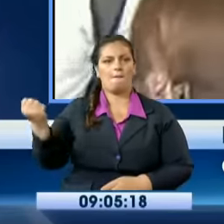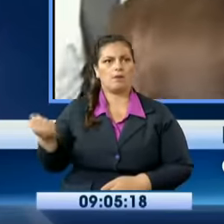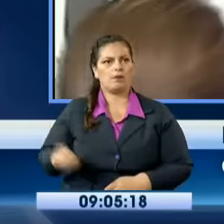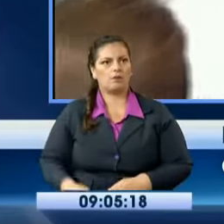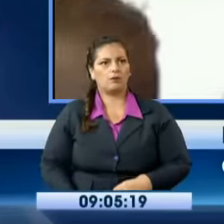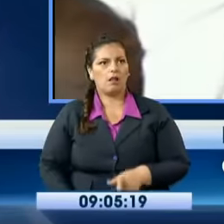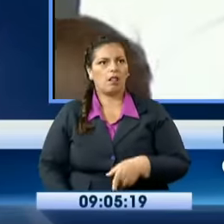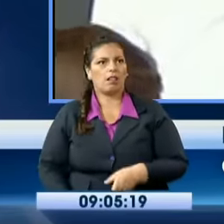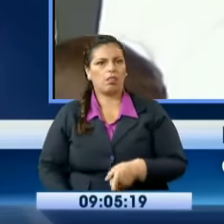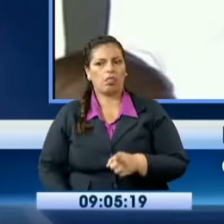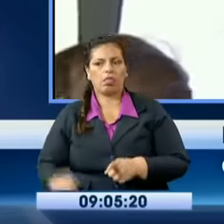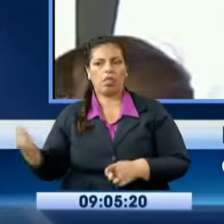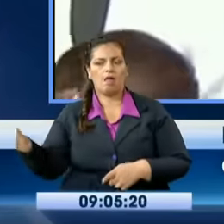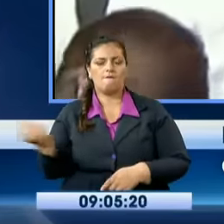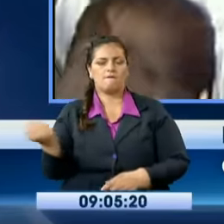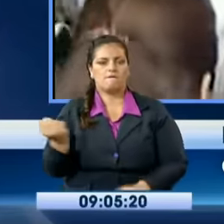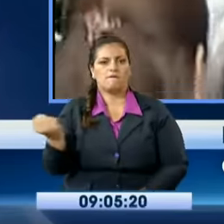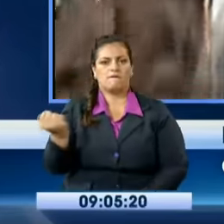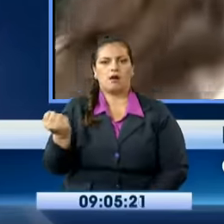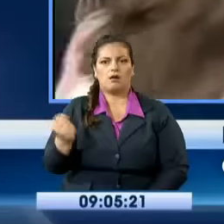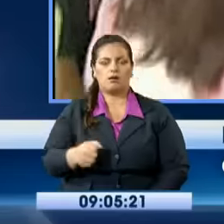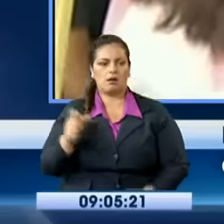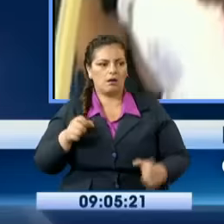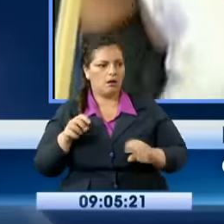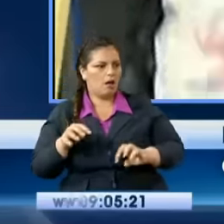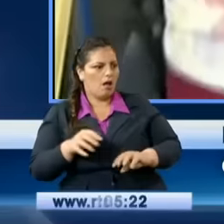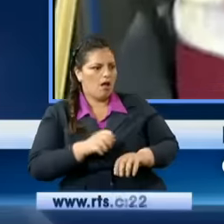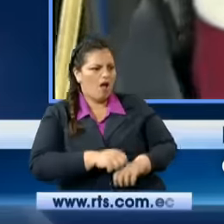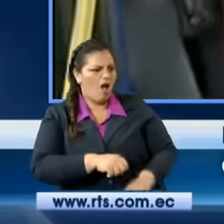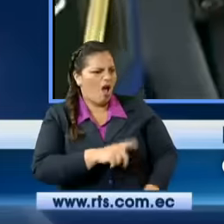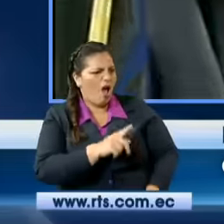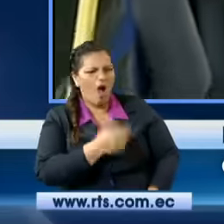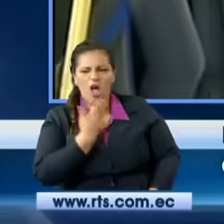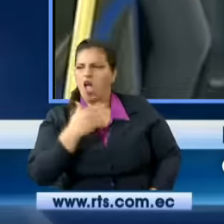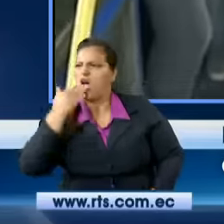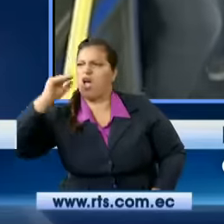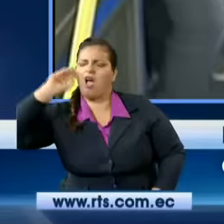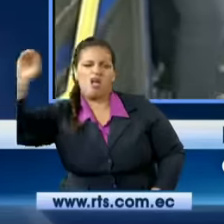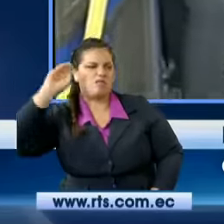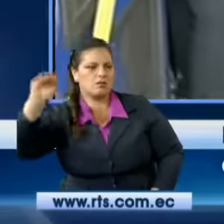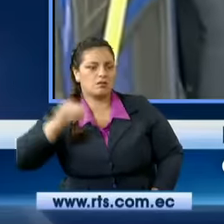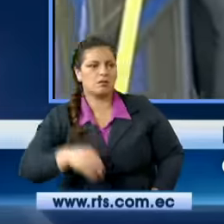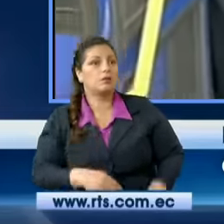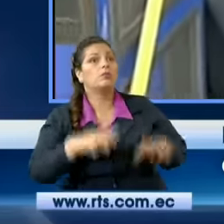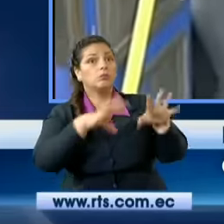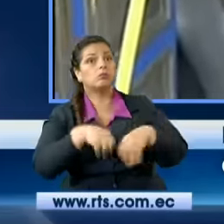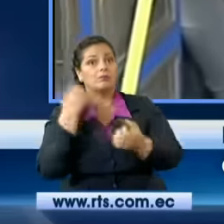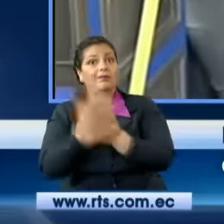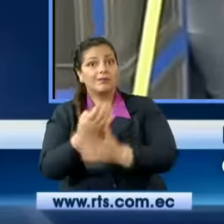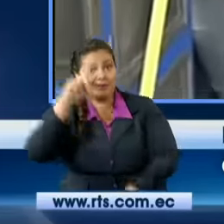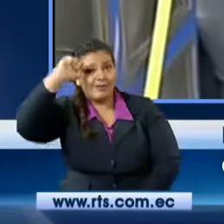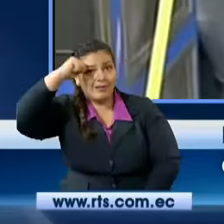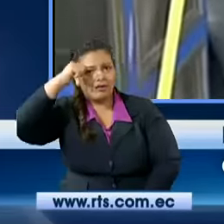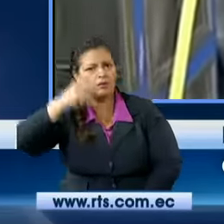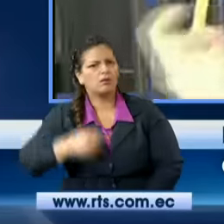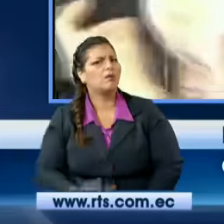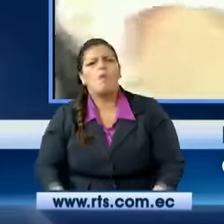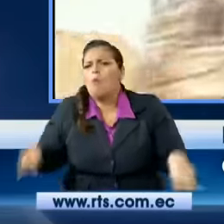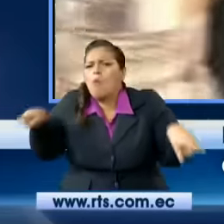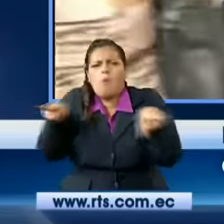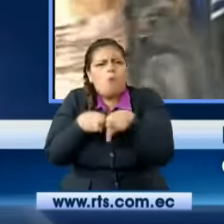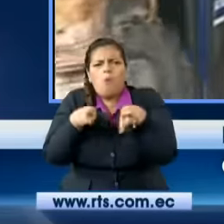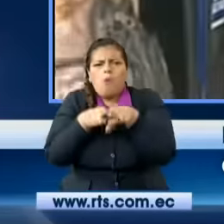enseguida llamó a la azafata. Pero por supuesto. Porque era un avión. Acá, ¿por qué no podemos decirle al conductor? Conductor, toque el botón o apriete el botón para que nos espere la